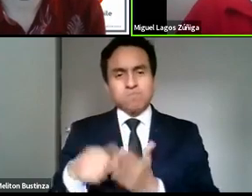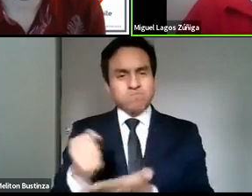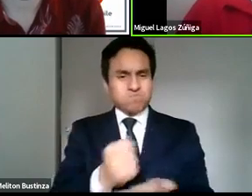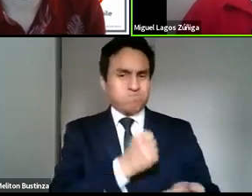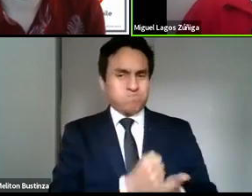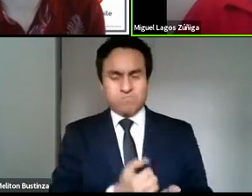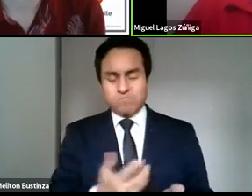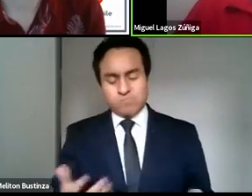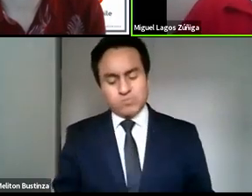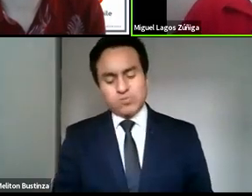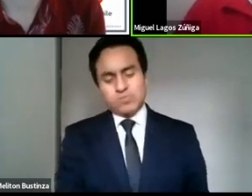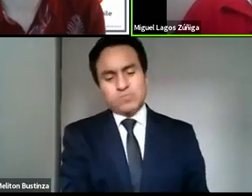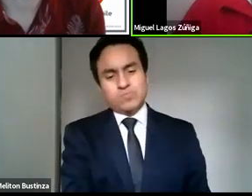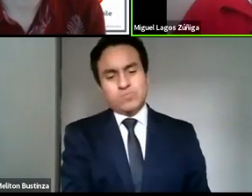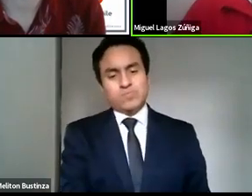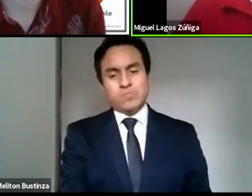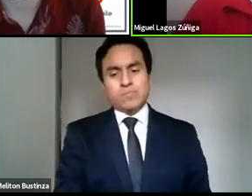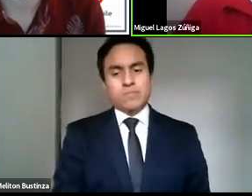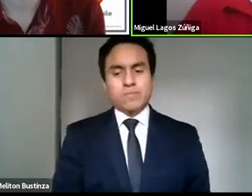usualmente.